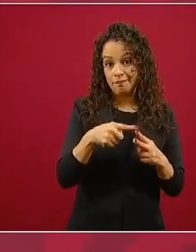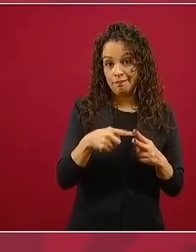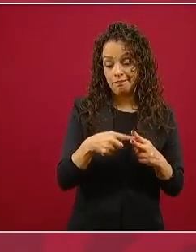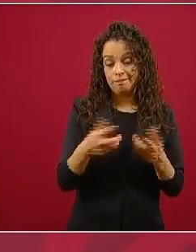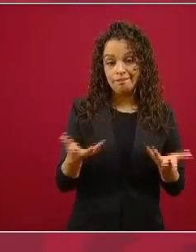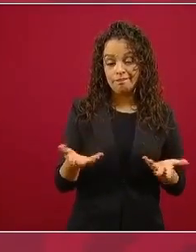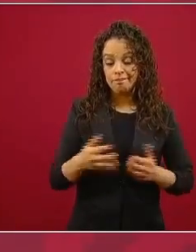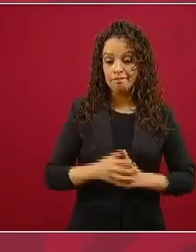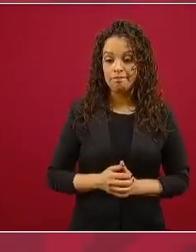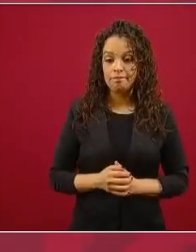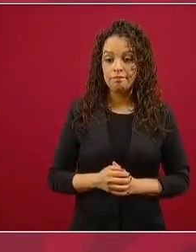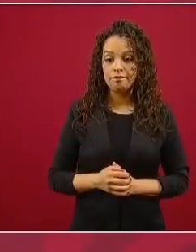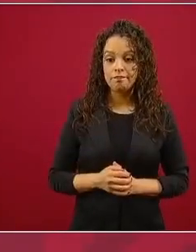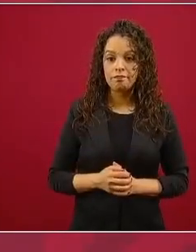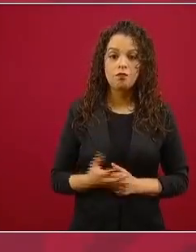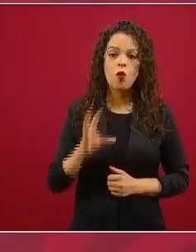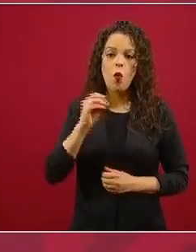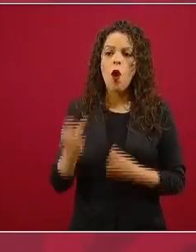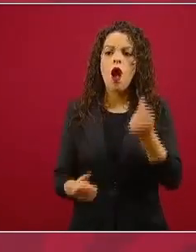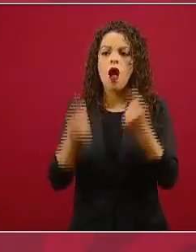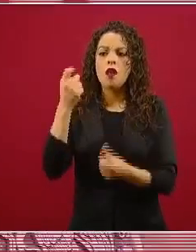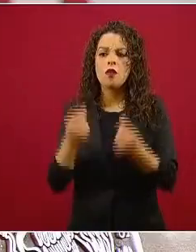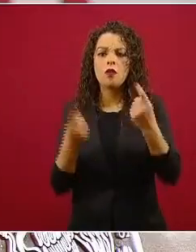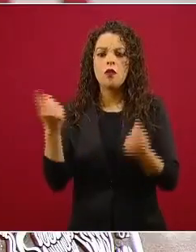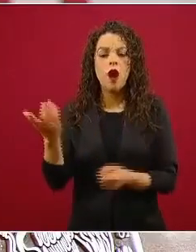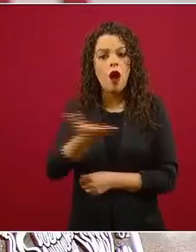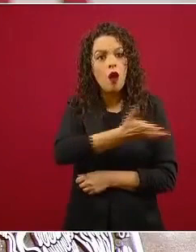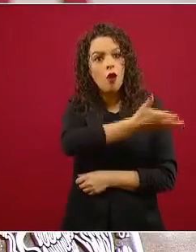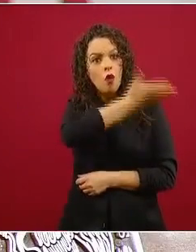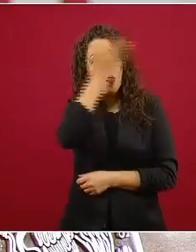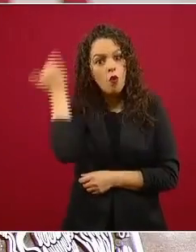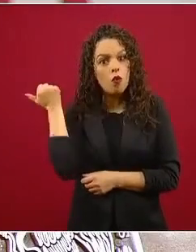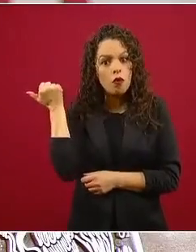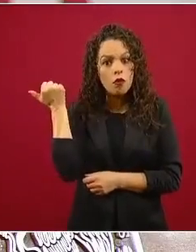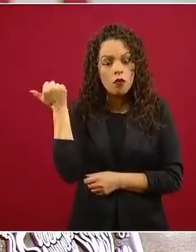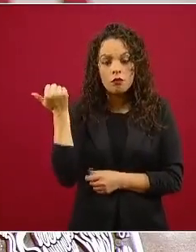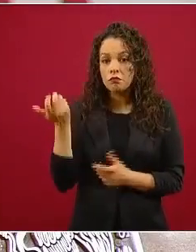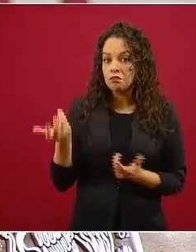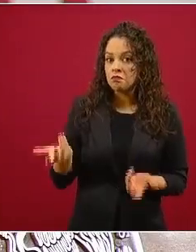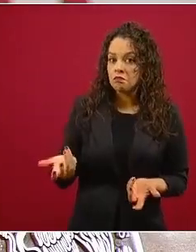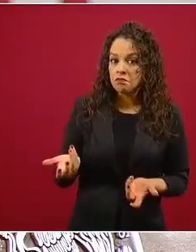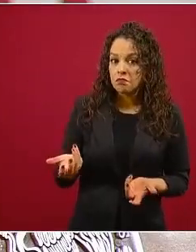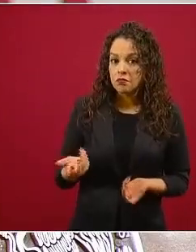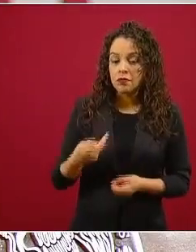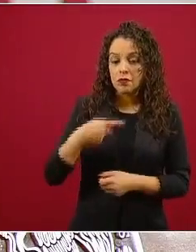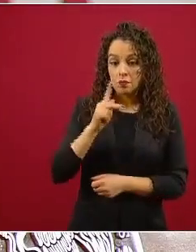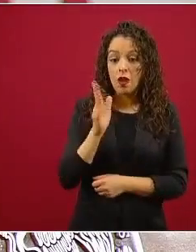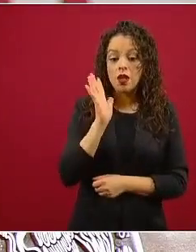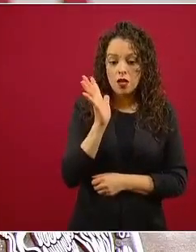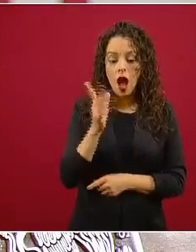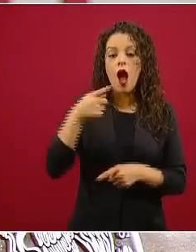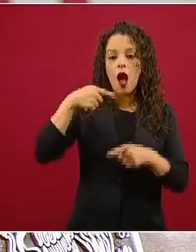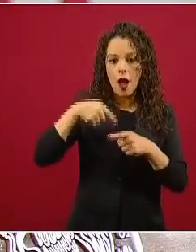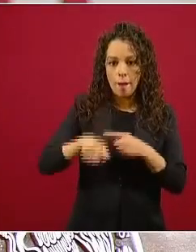también no sabían. Tan es así que se están regularizando.